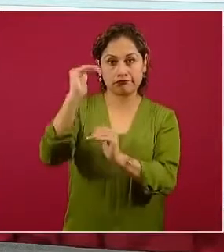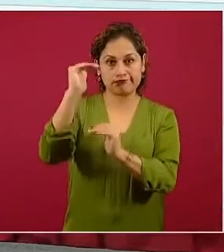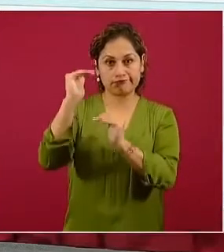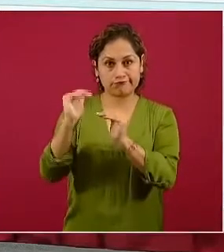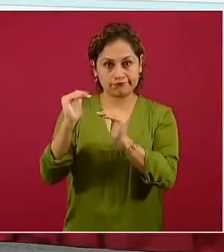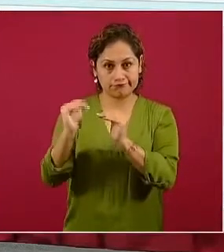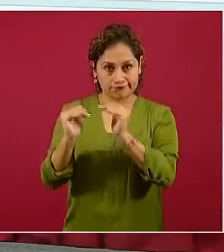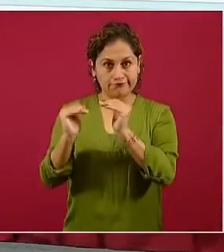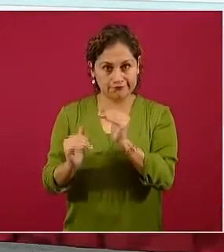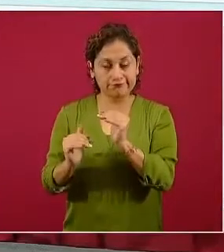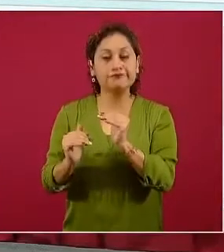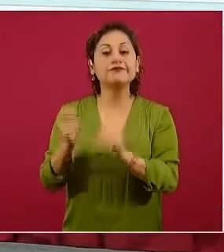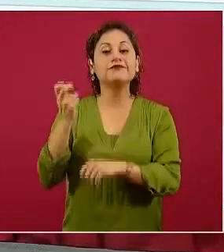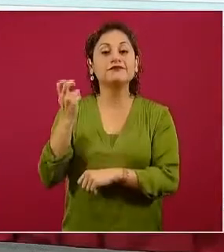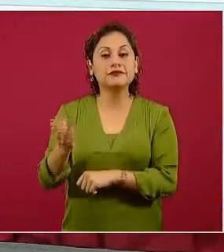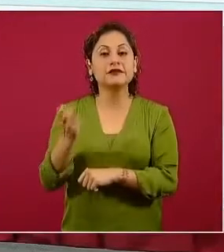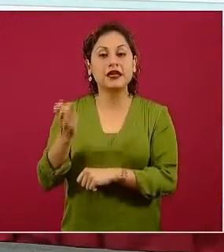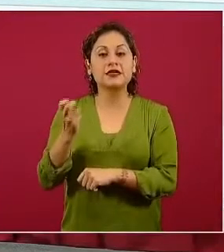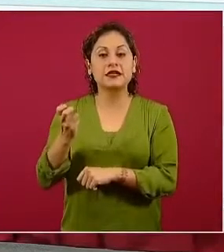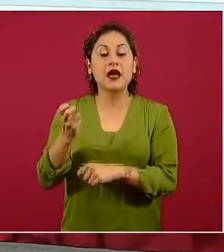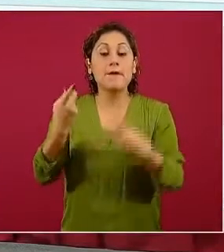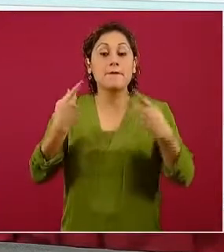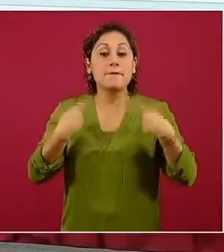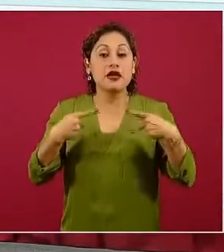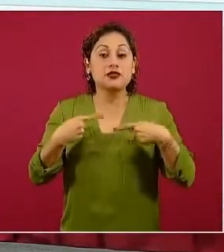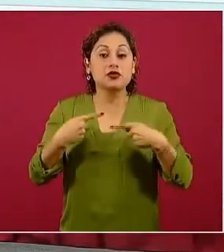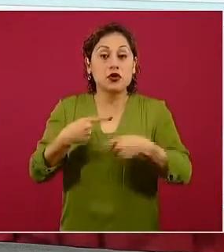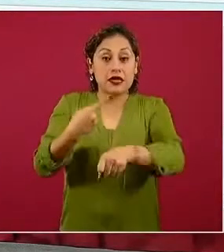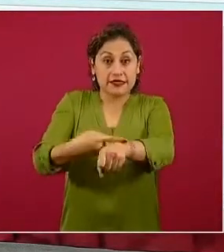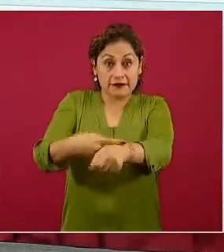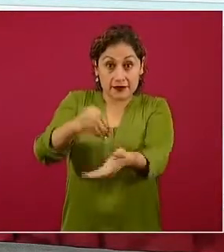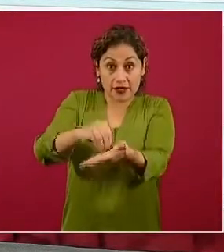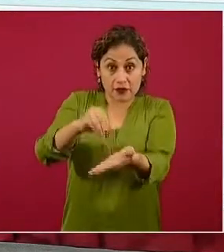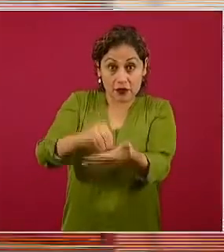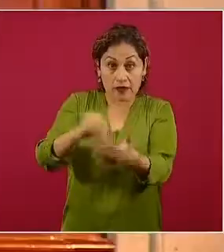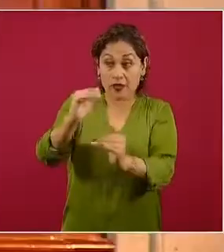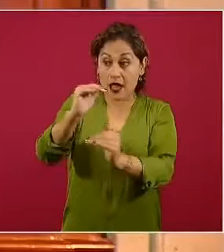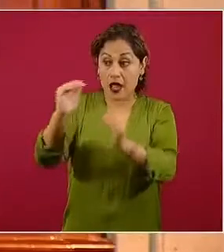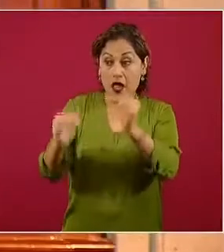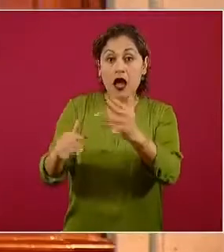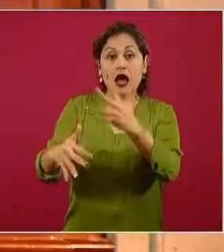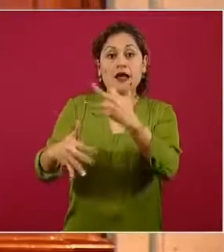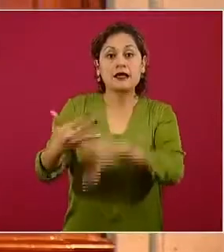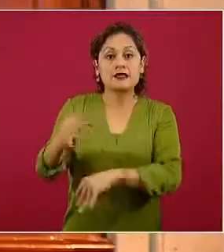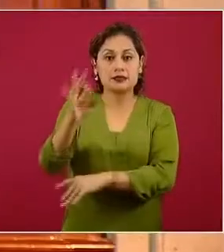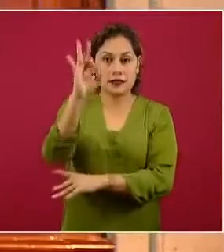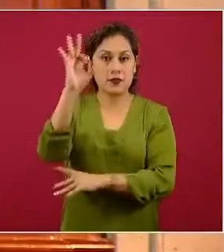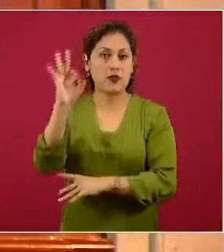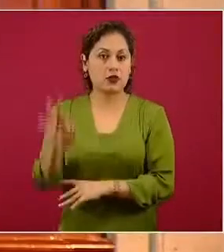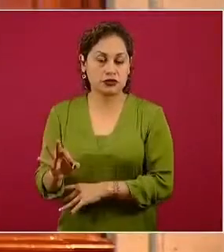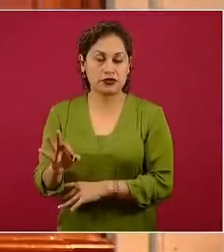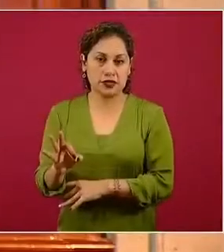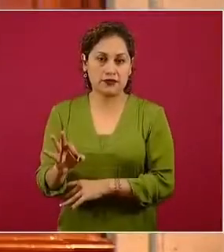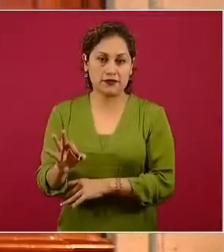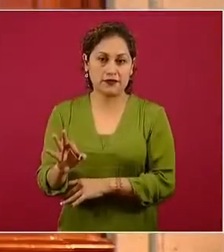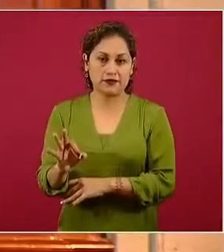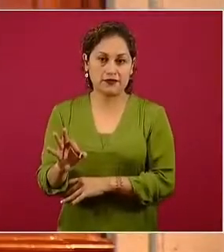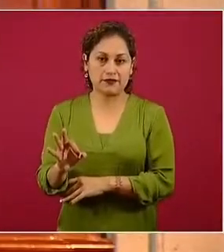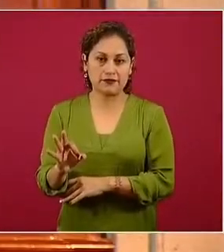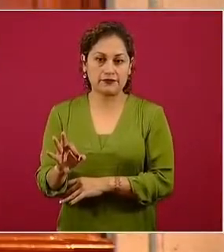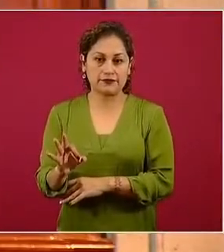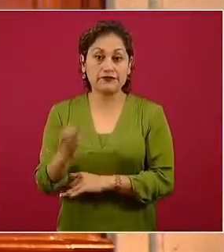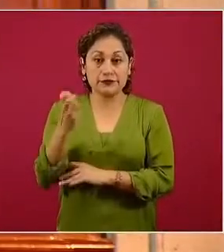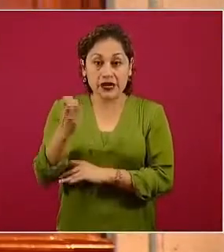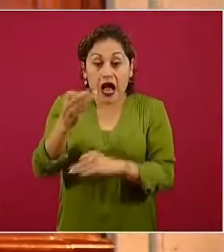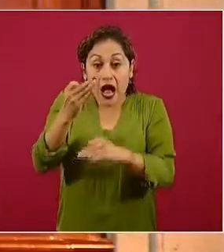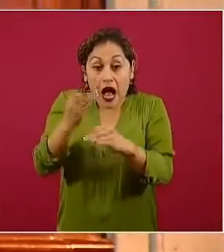el porcentaje de casos activos. 5% vuelve a nuevamente ser el indicador de la